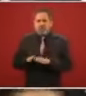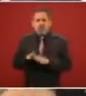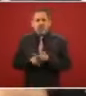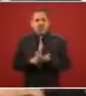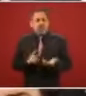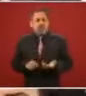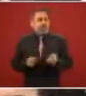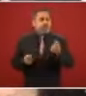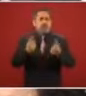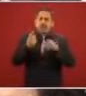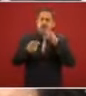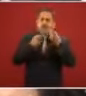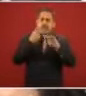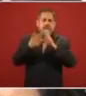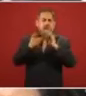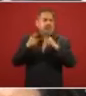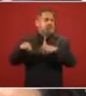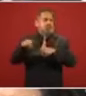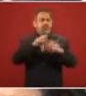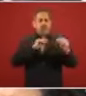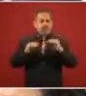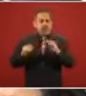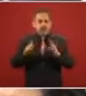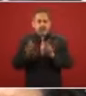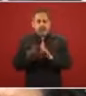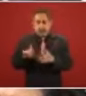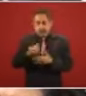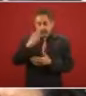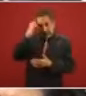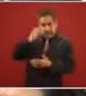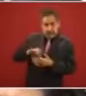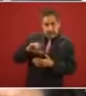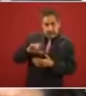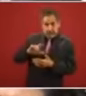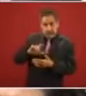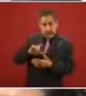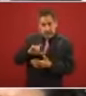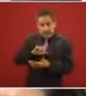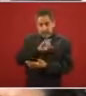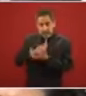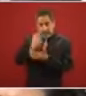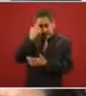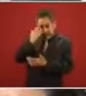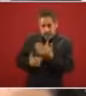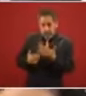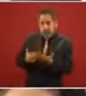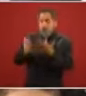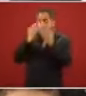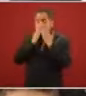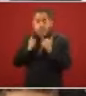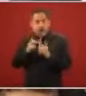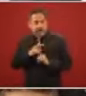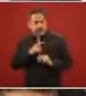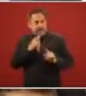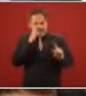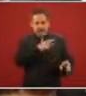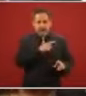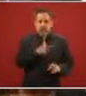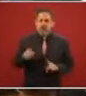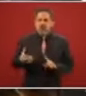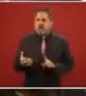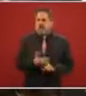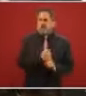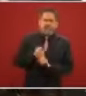muchos comentarios, puesto que decían que los criminales pues no tienen el mayor respeto cuando secuestran,